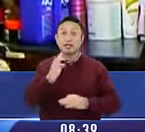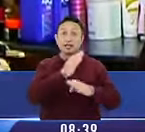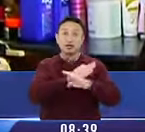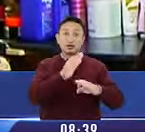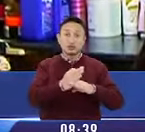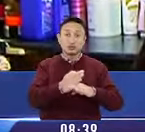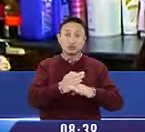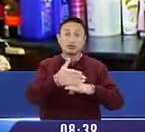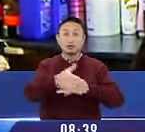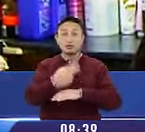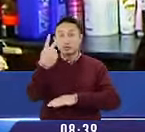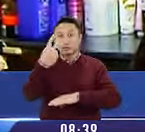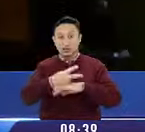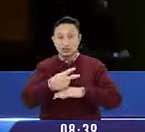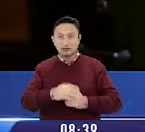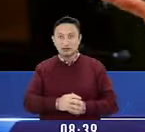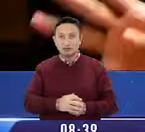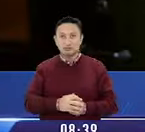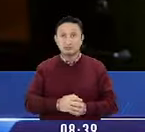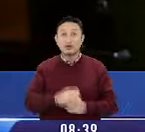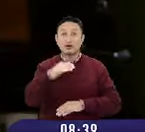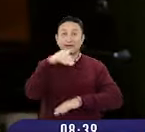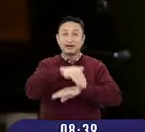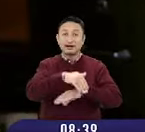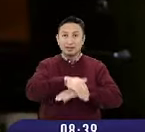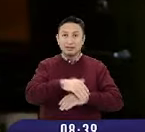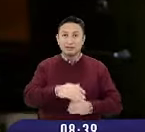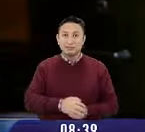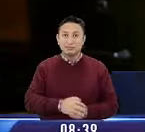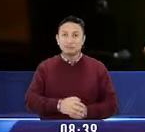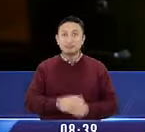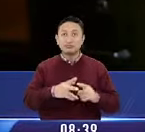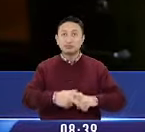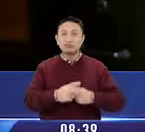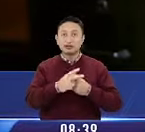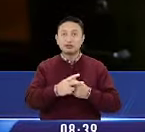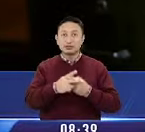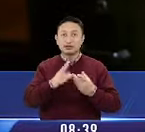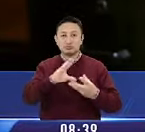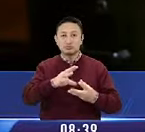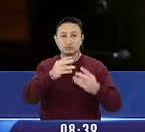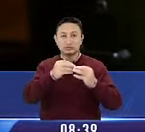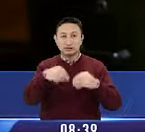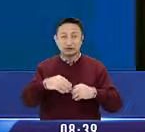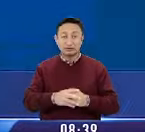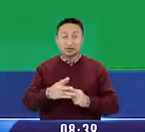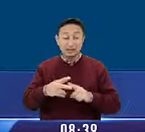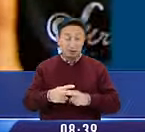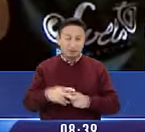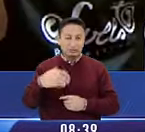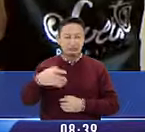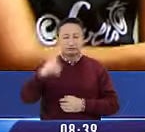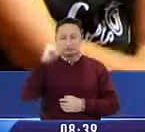días después o para un día en la tarde, entonces empezaron a adaptarse, pero fue muy difícil al principio.